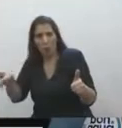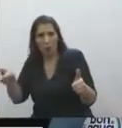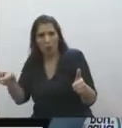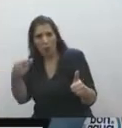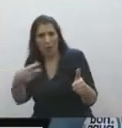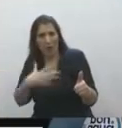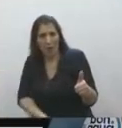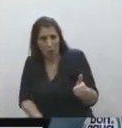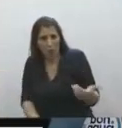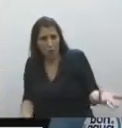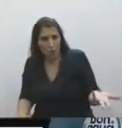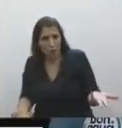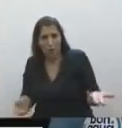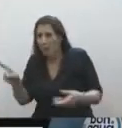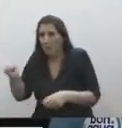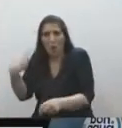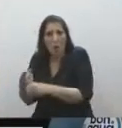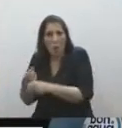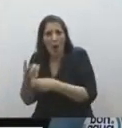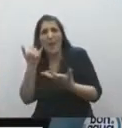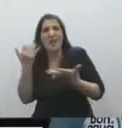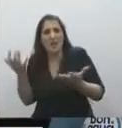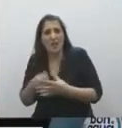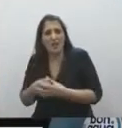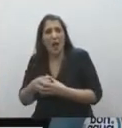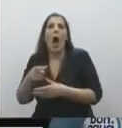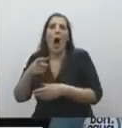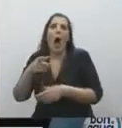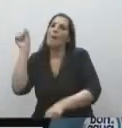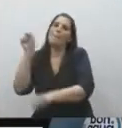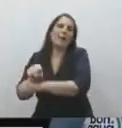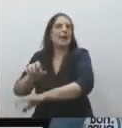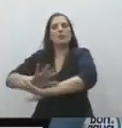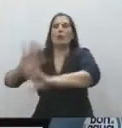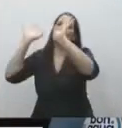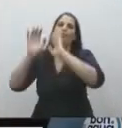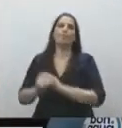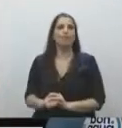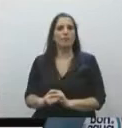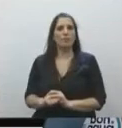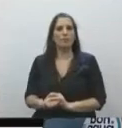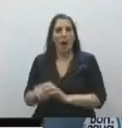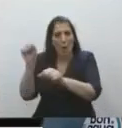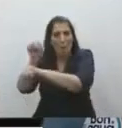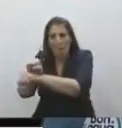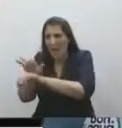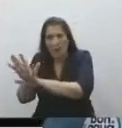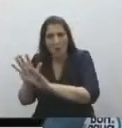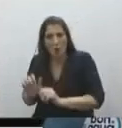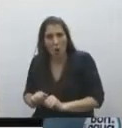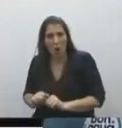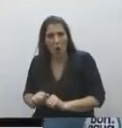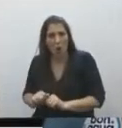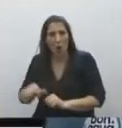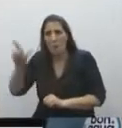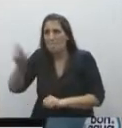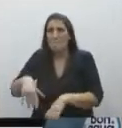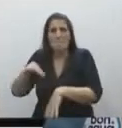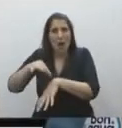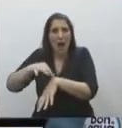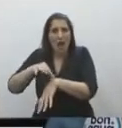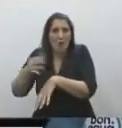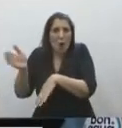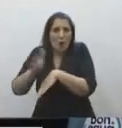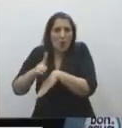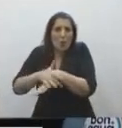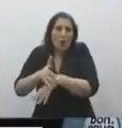haber disposición de sangre y demás, y de golpe pasar en menos de 3 meses o 4 meses a otra resolución donde